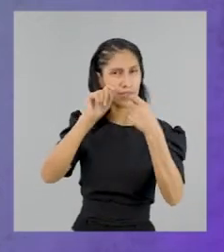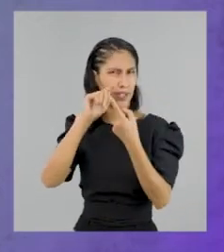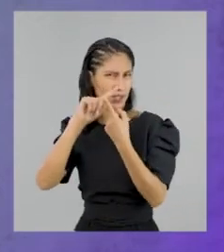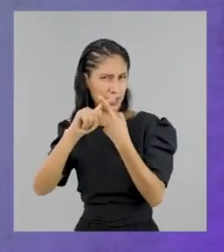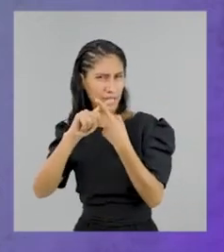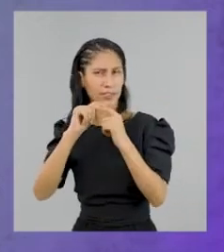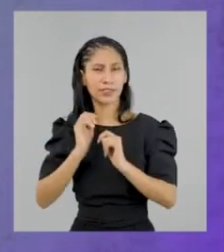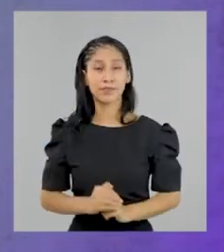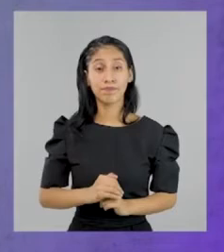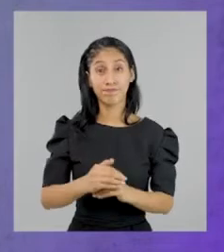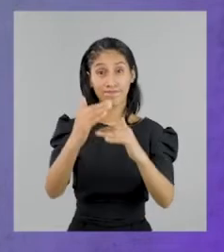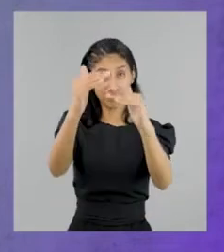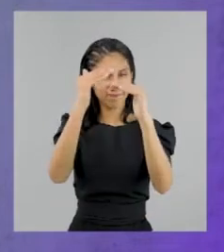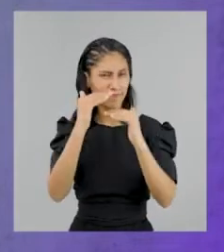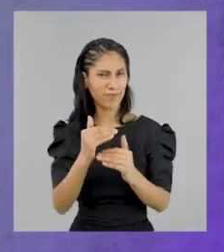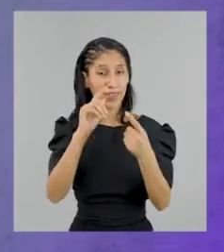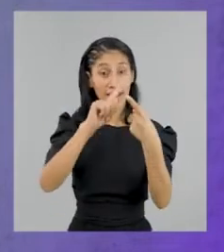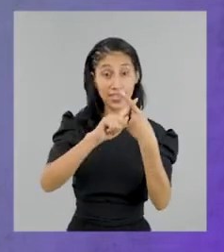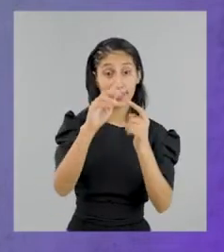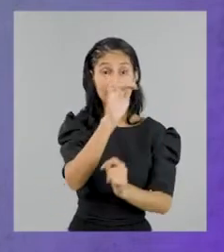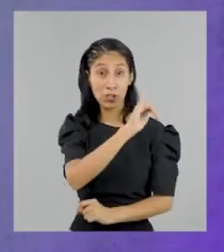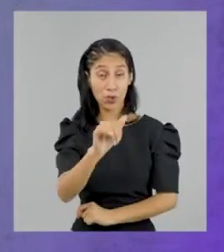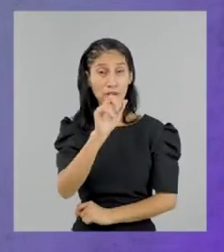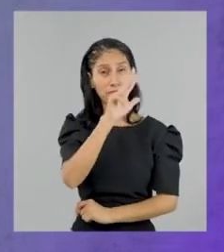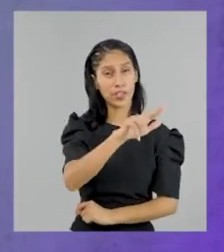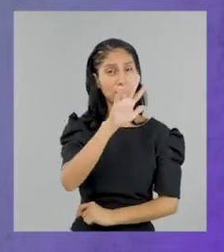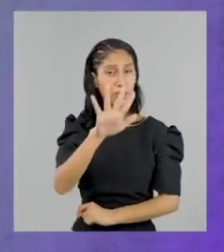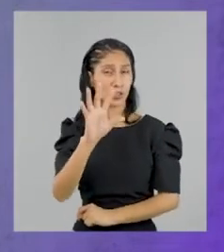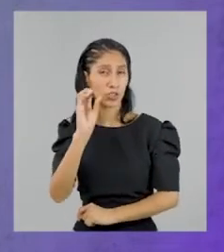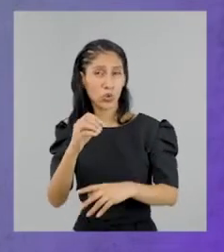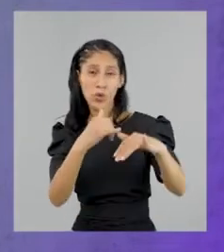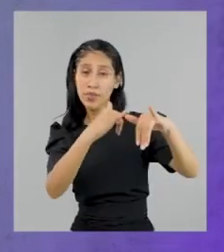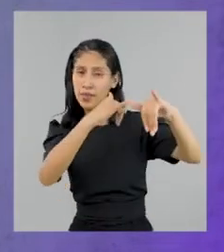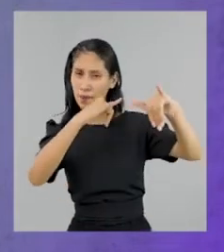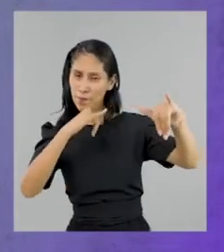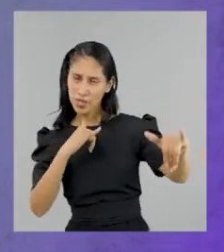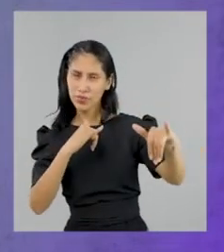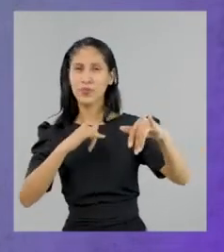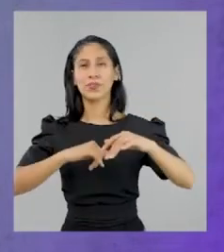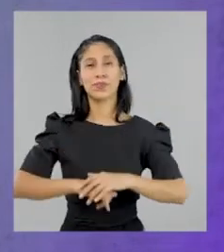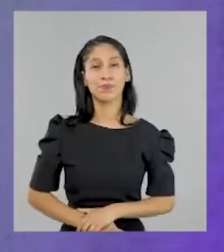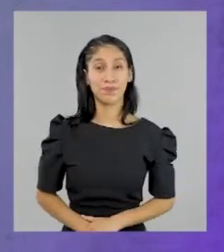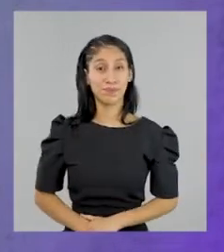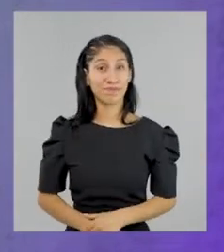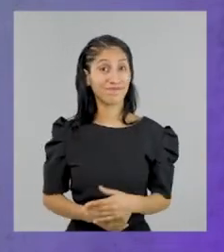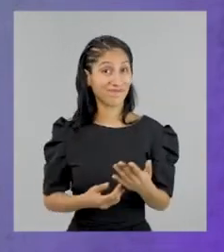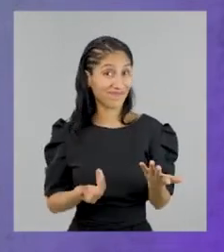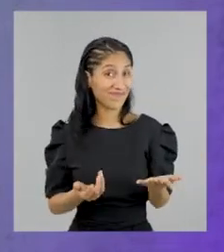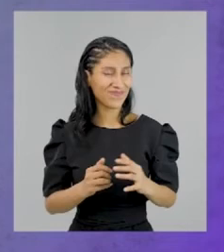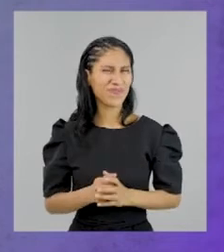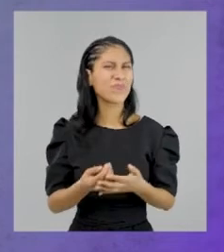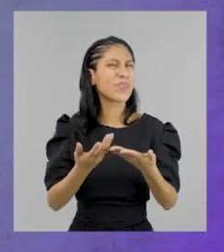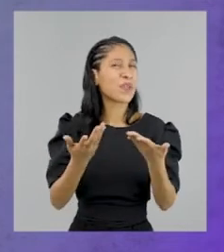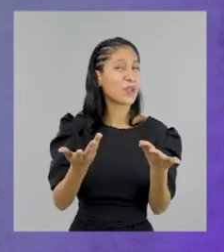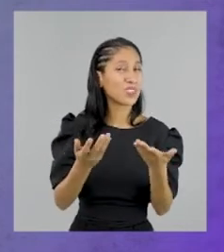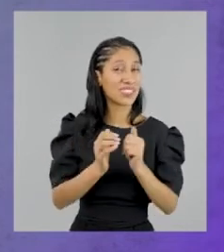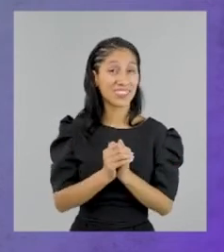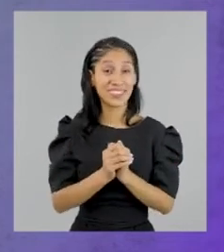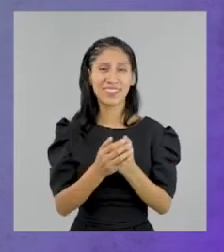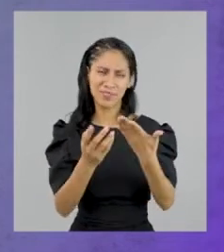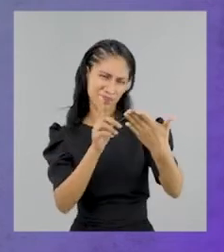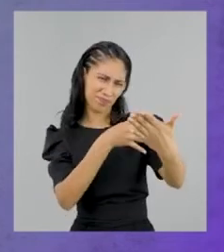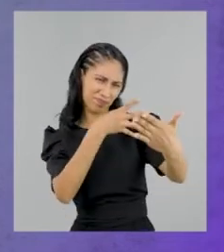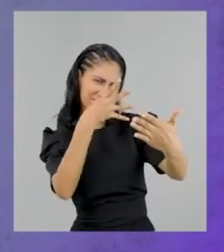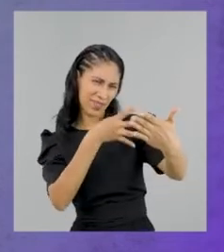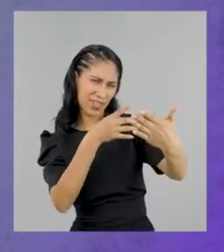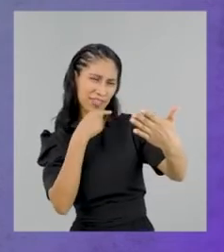3 entre x. X igual 350 metros. Por lo